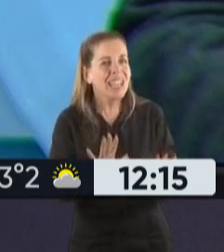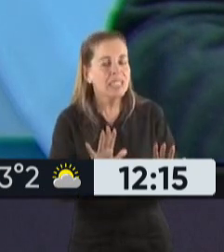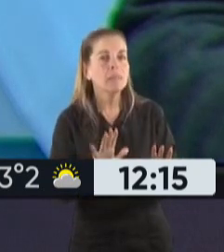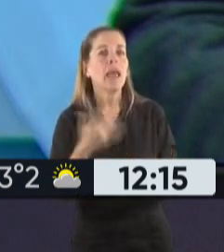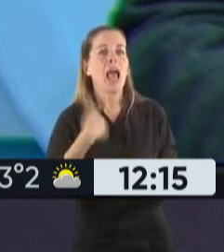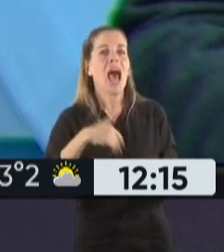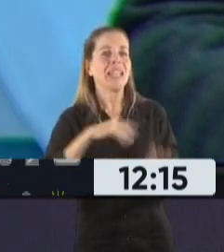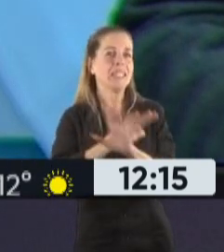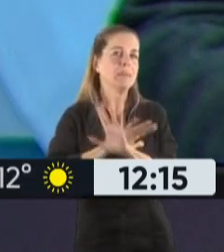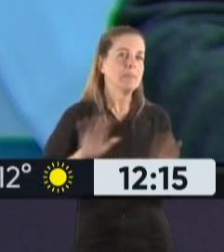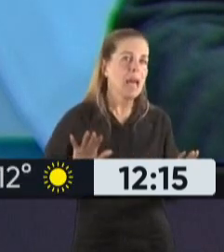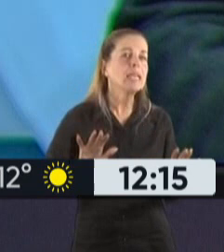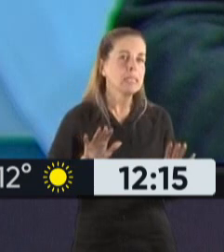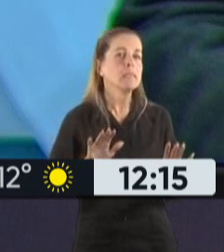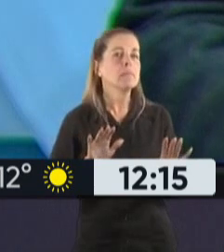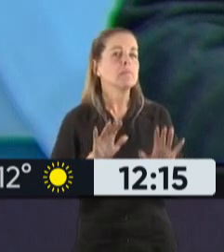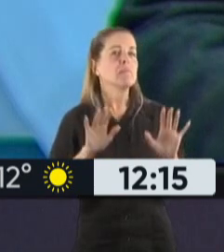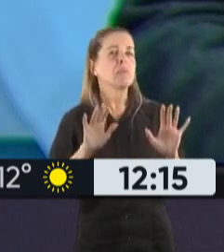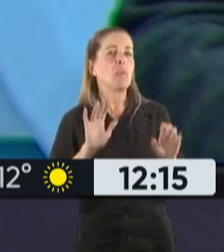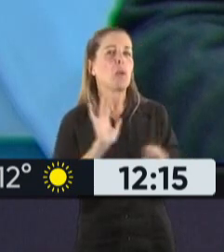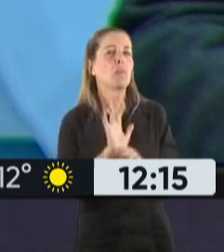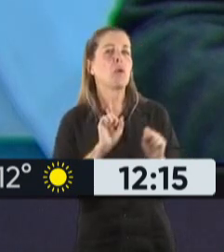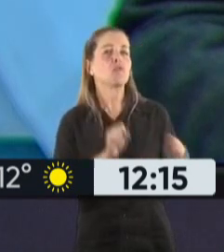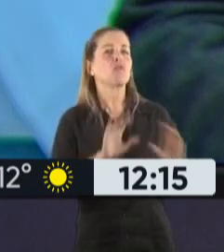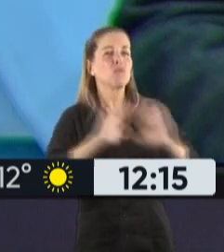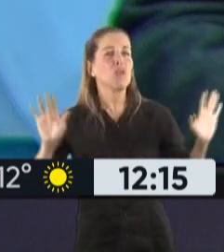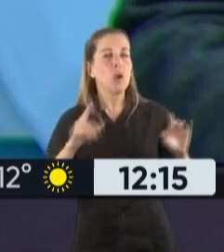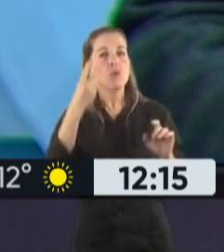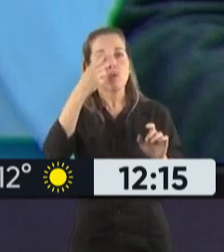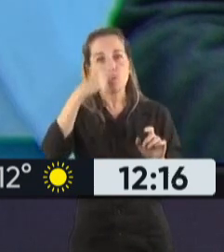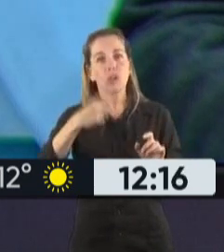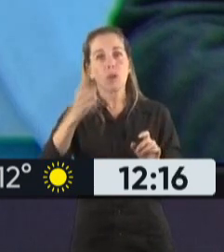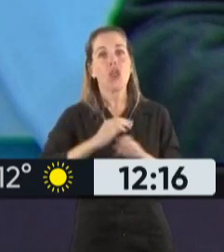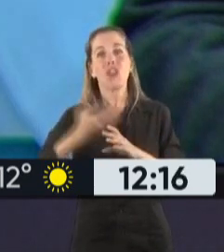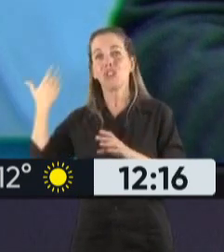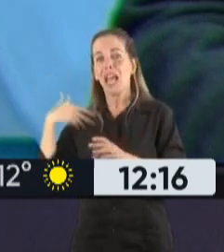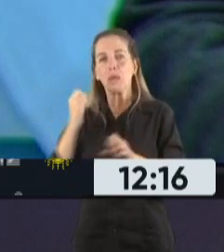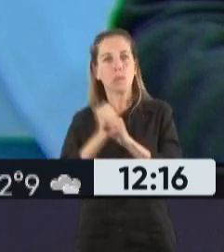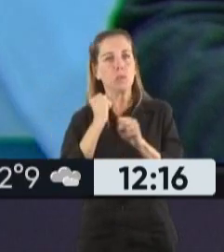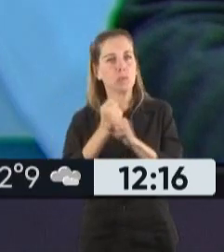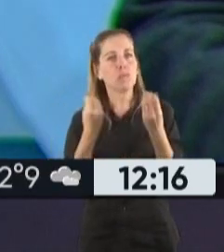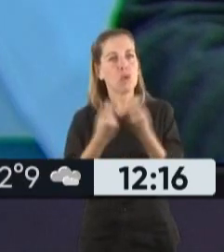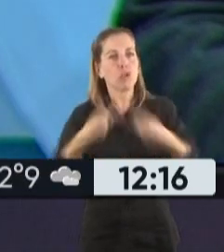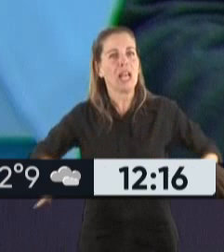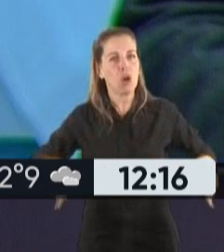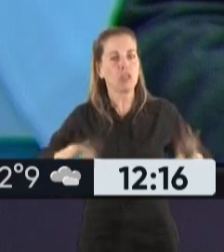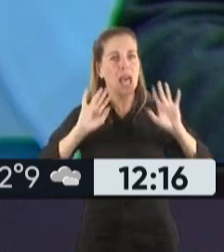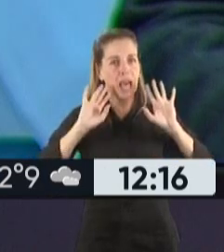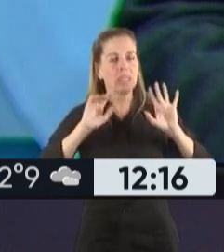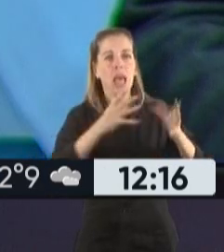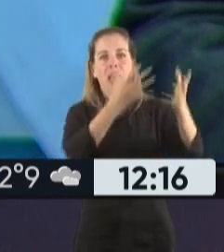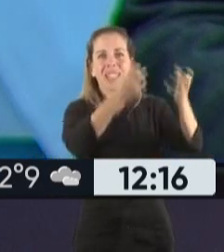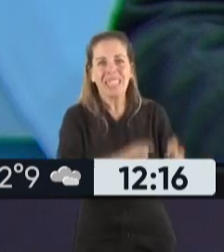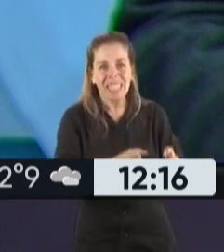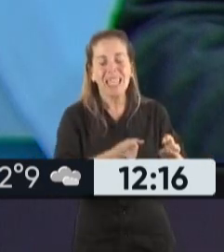termine de arrancar. Hemos hecho mucho en estos 2 últimos años. La sequía nos complicó mucho financieramente. Si no